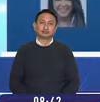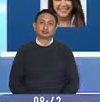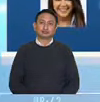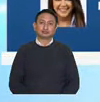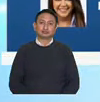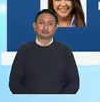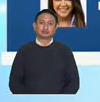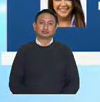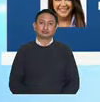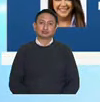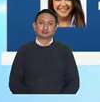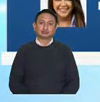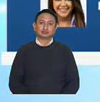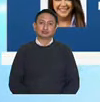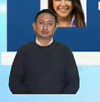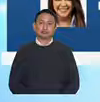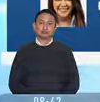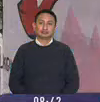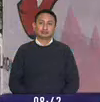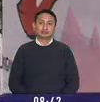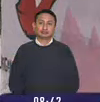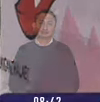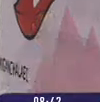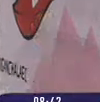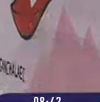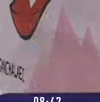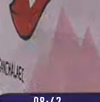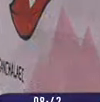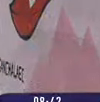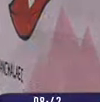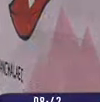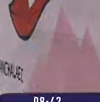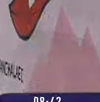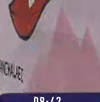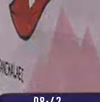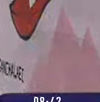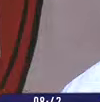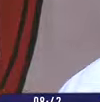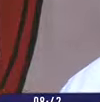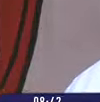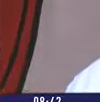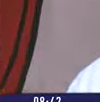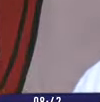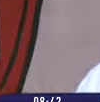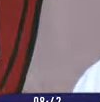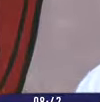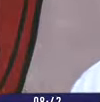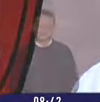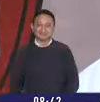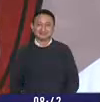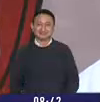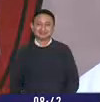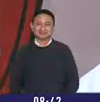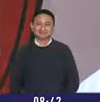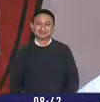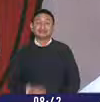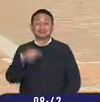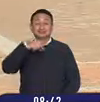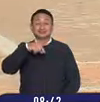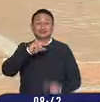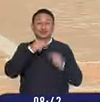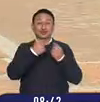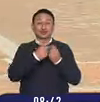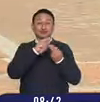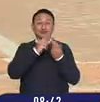ediles tendrían, con 7 escaños hasta el momento. Situación que, como lo explican desde el grupo correísta, sería beneficiosa para aplicar el plan de gobierno